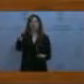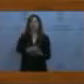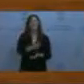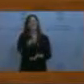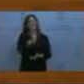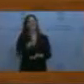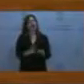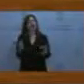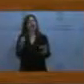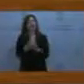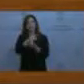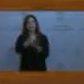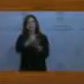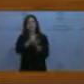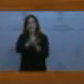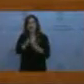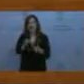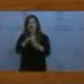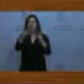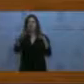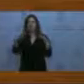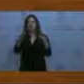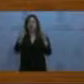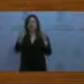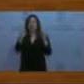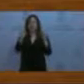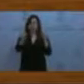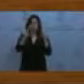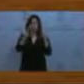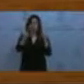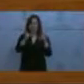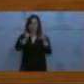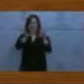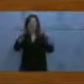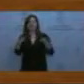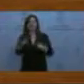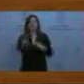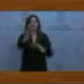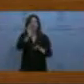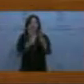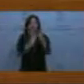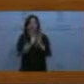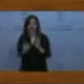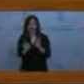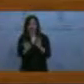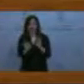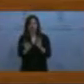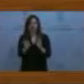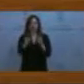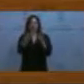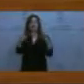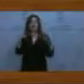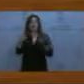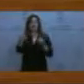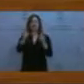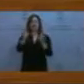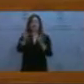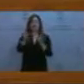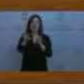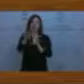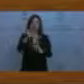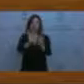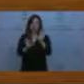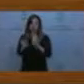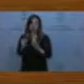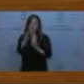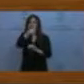otra vez, de libertad educativa, de libertad de elegir, de libertad de elección. Y lo hacemos porque